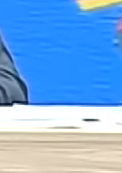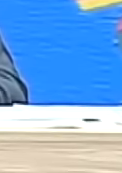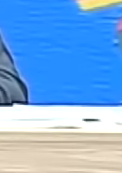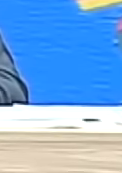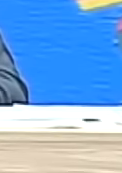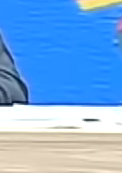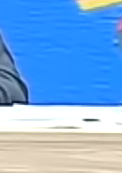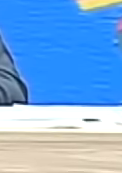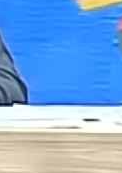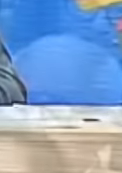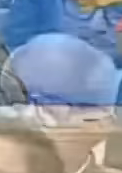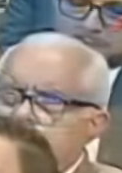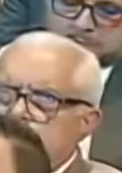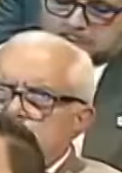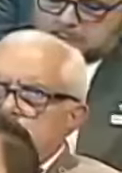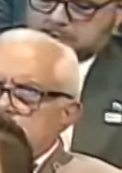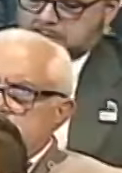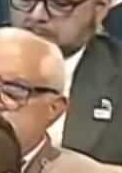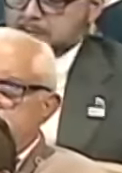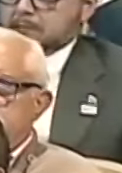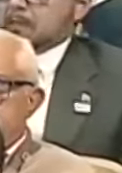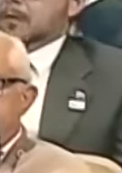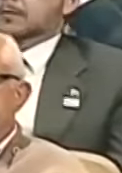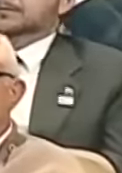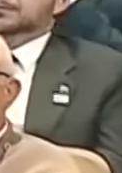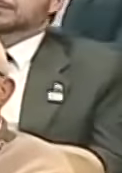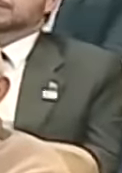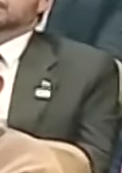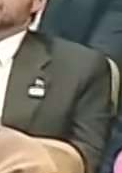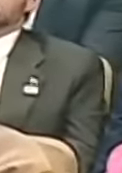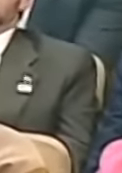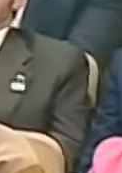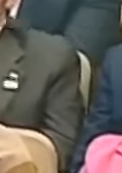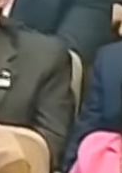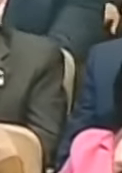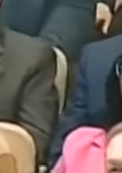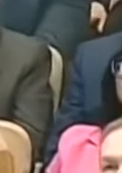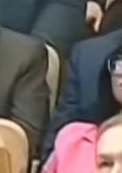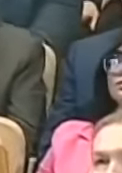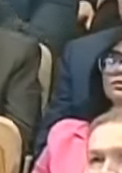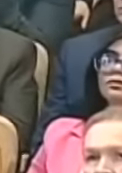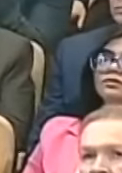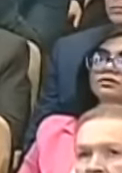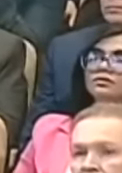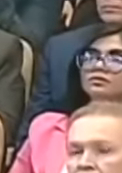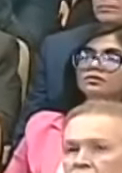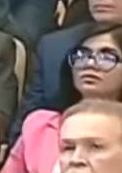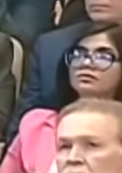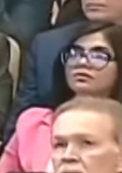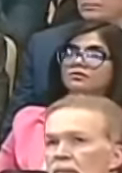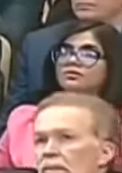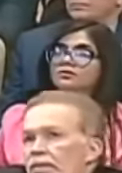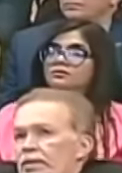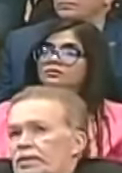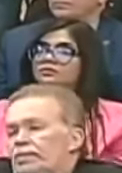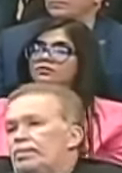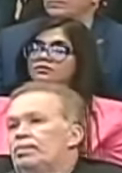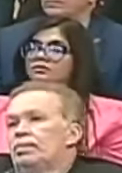decline y desaparición del imperio fundamental que había existido por siglos hasta ese momento, el Imperio